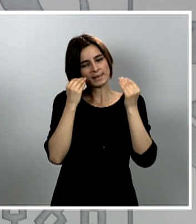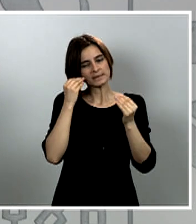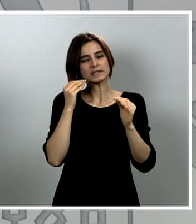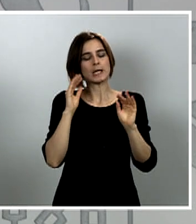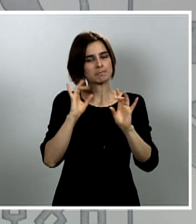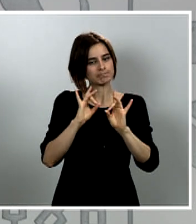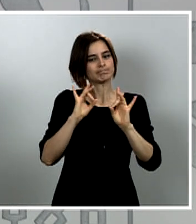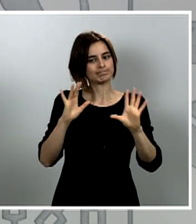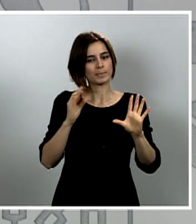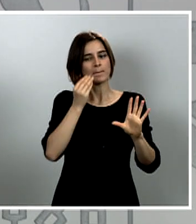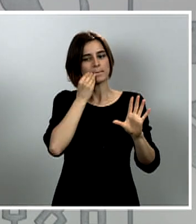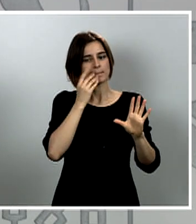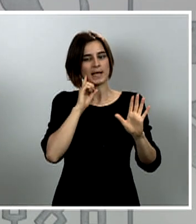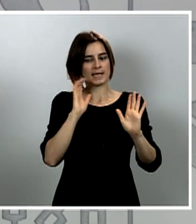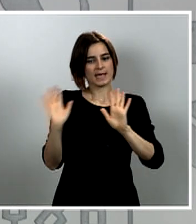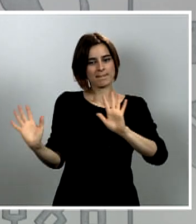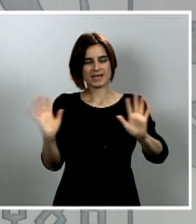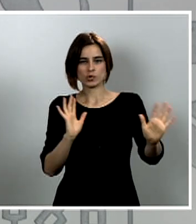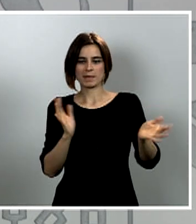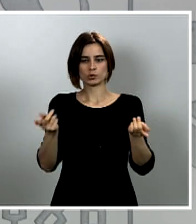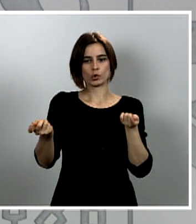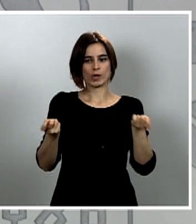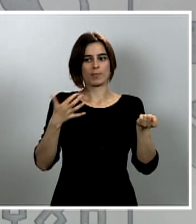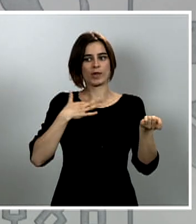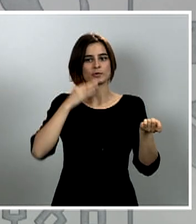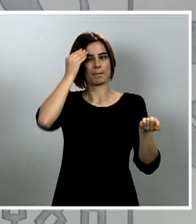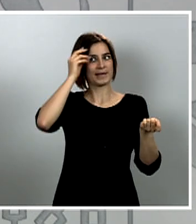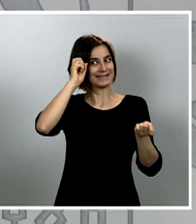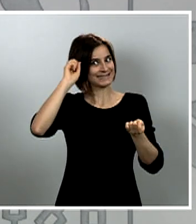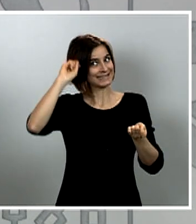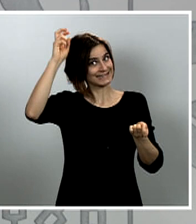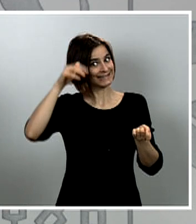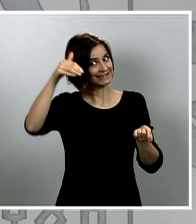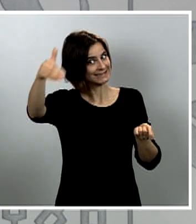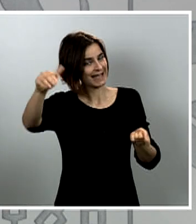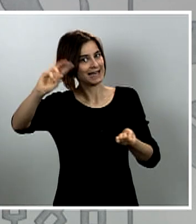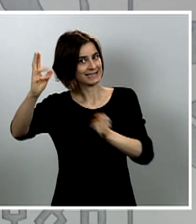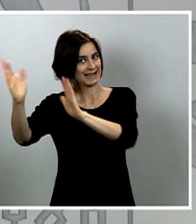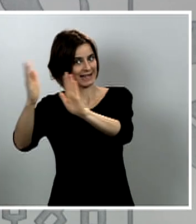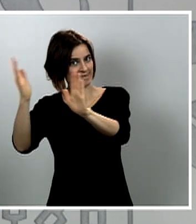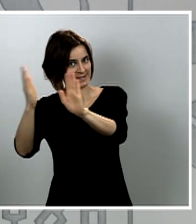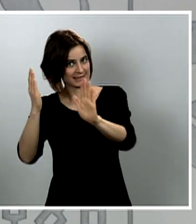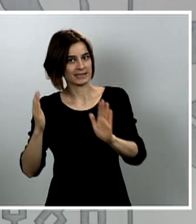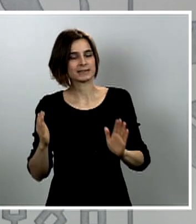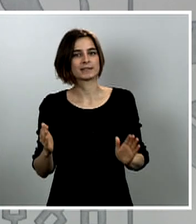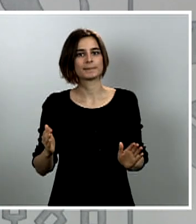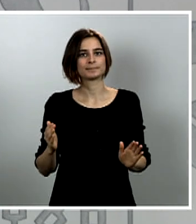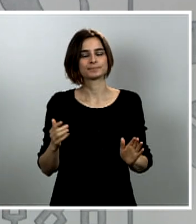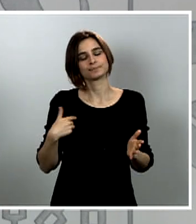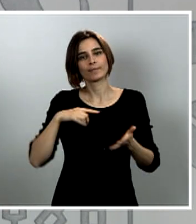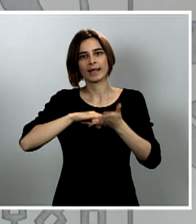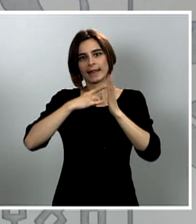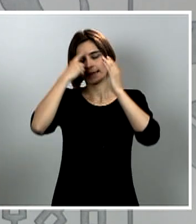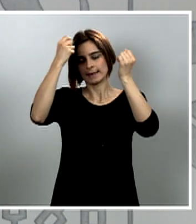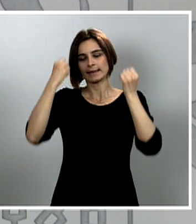siguientes fases. Progresivamente se irán definiendo cómo tienen que ser todos estos procesos. Entiendo que los técnicos tendremos que aportar la parte que nos toca